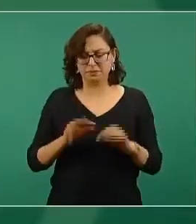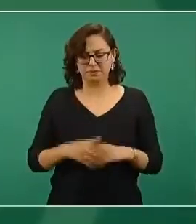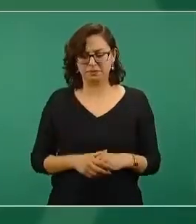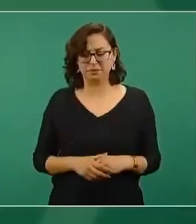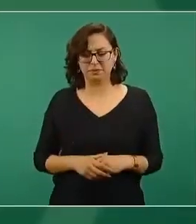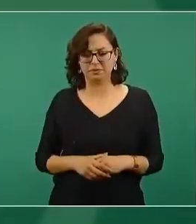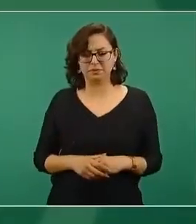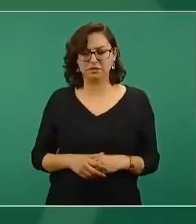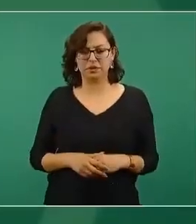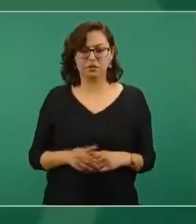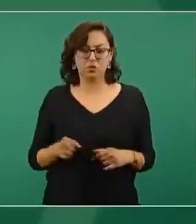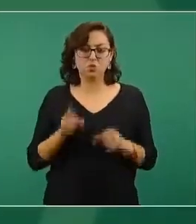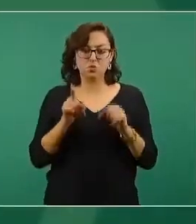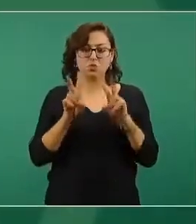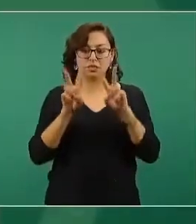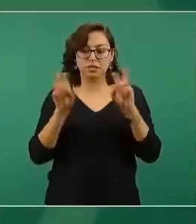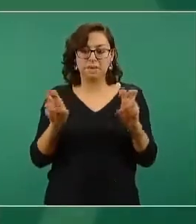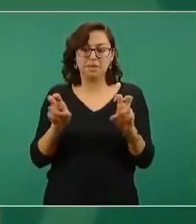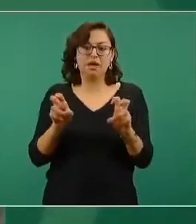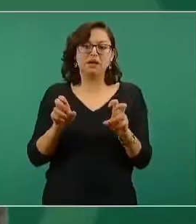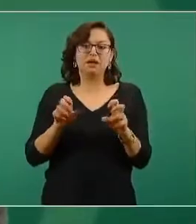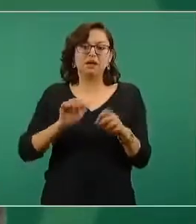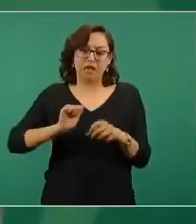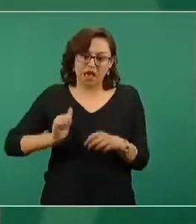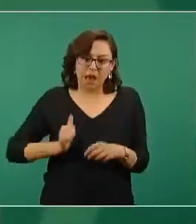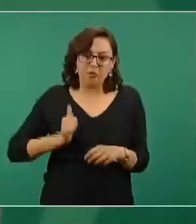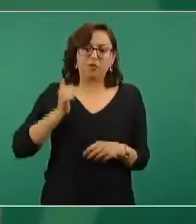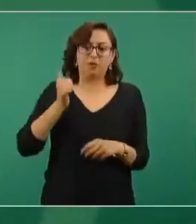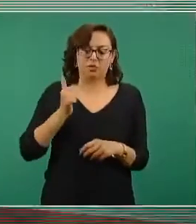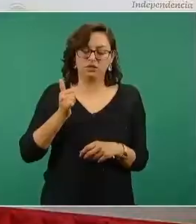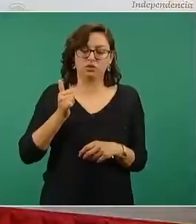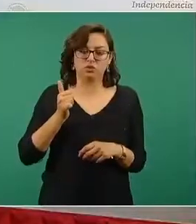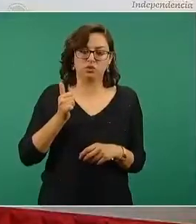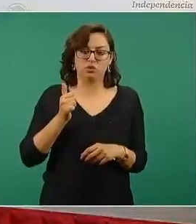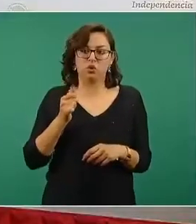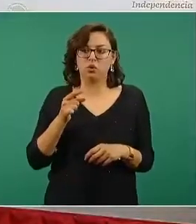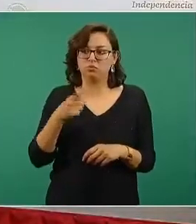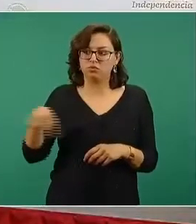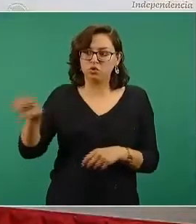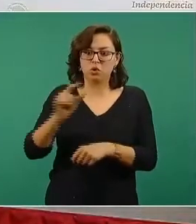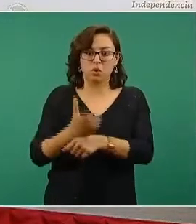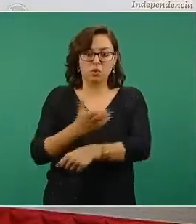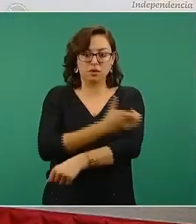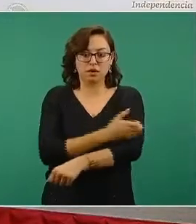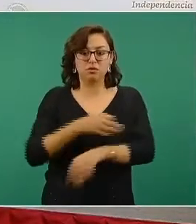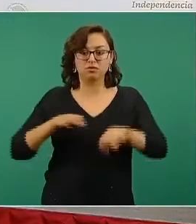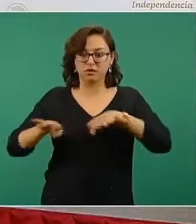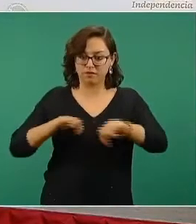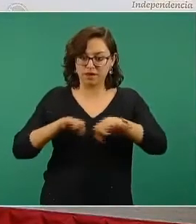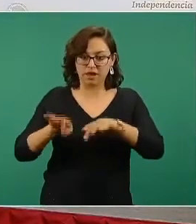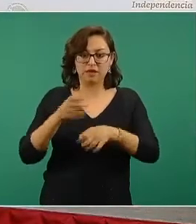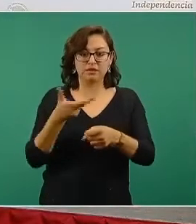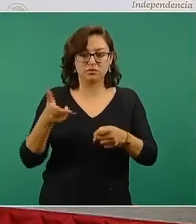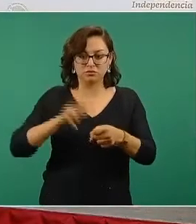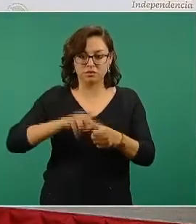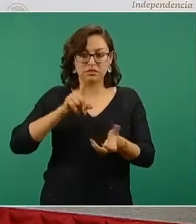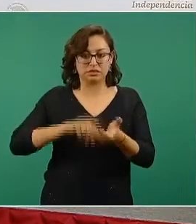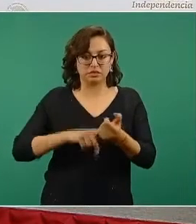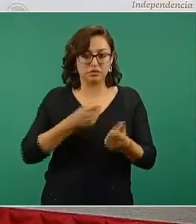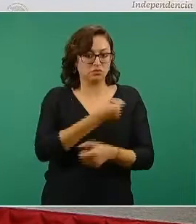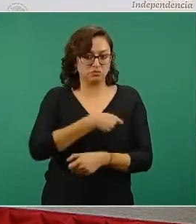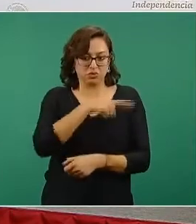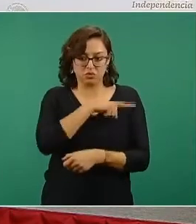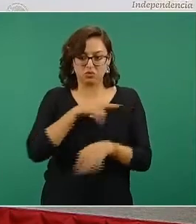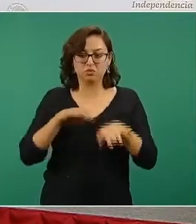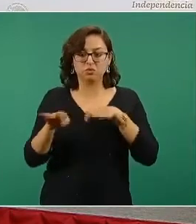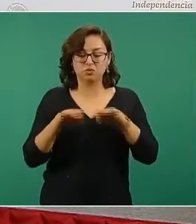para también pues, dirigirme a mis colegas, personal de salud, en esta definición que ha sido una